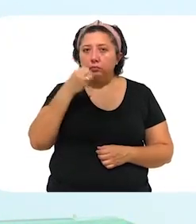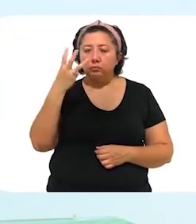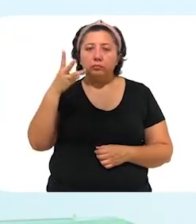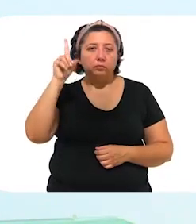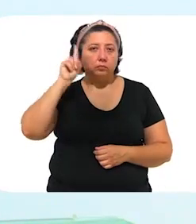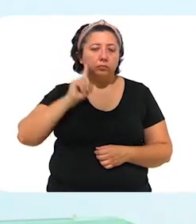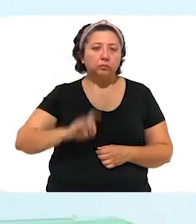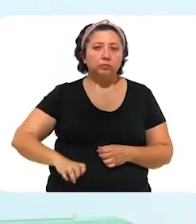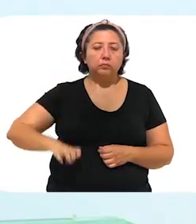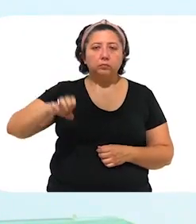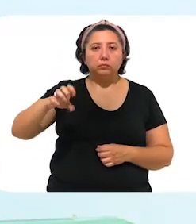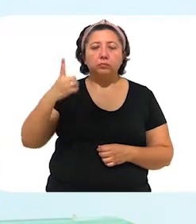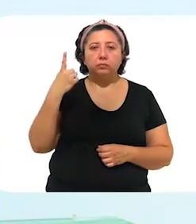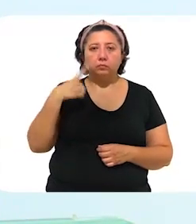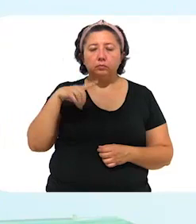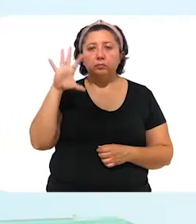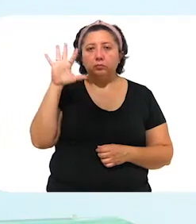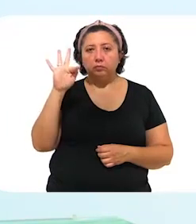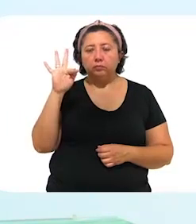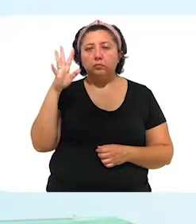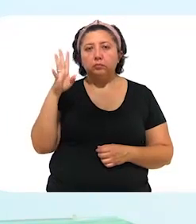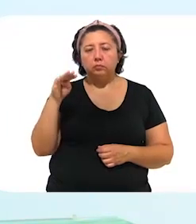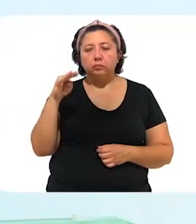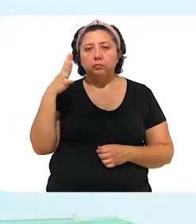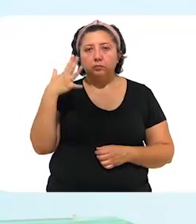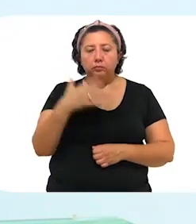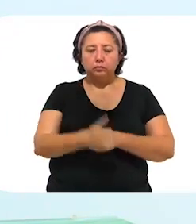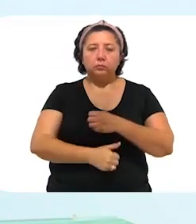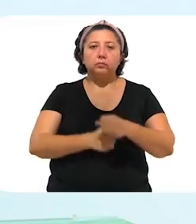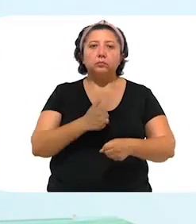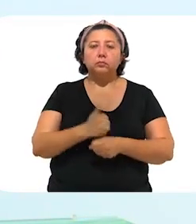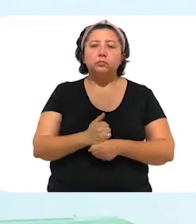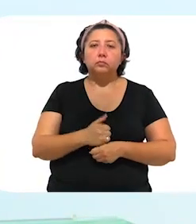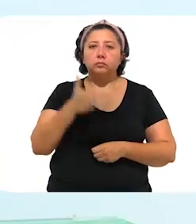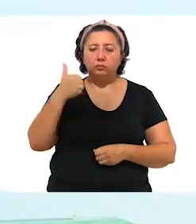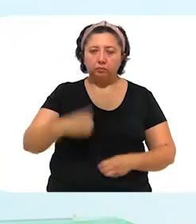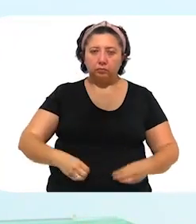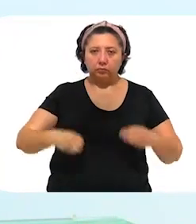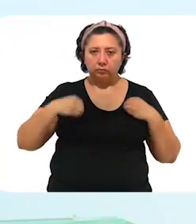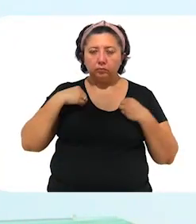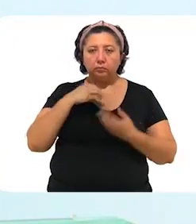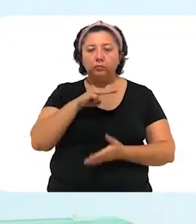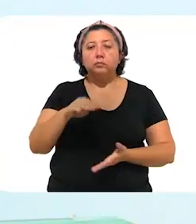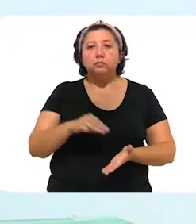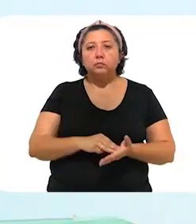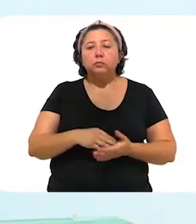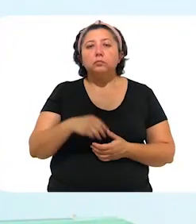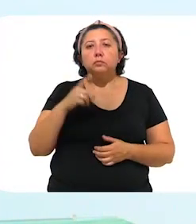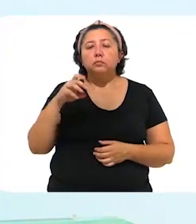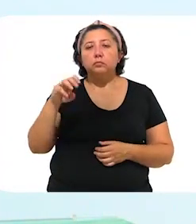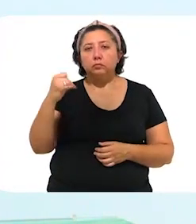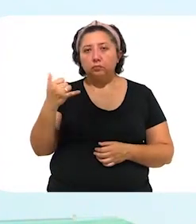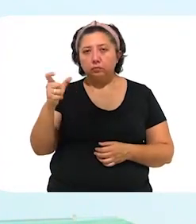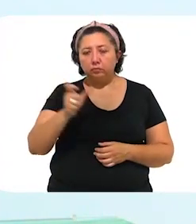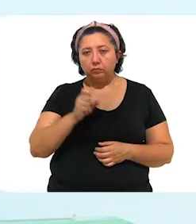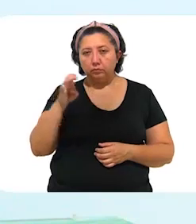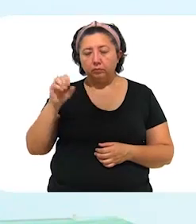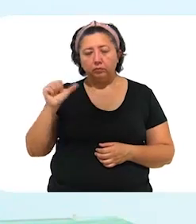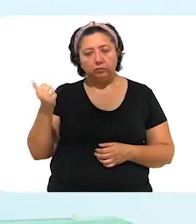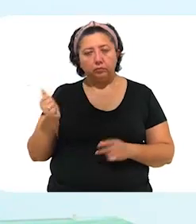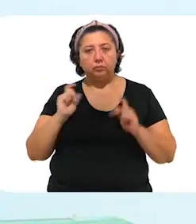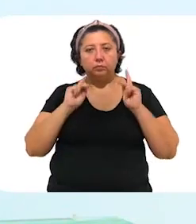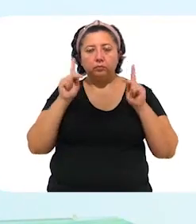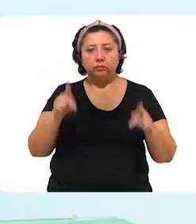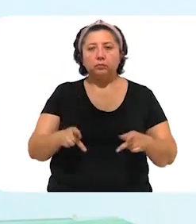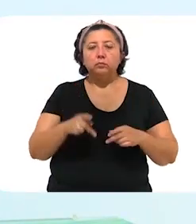3 mujeres de un rango de edad de 40 a 95 años. 6 residían en Mérida, 1 en Yaxcabá, 1 en